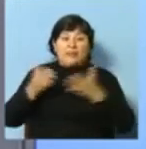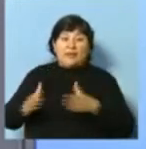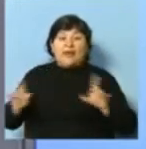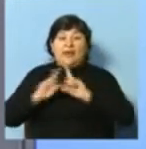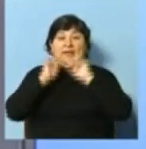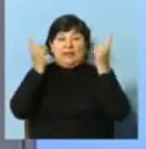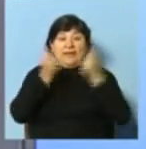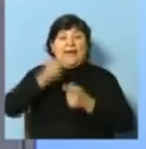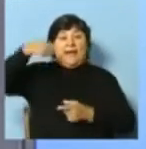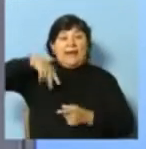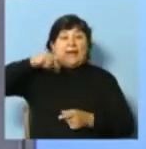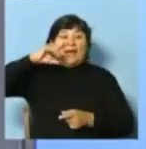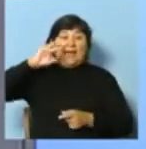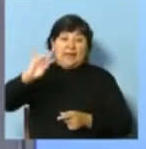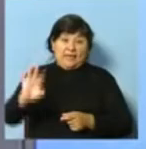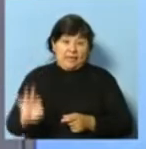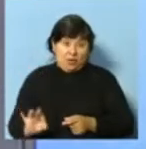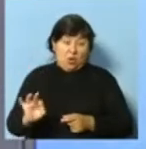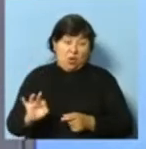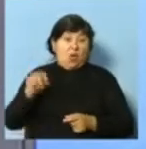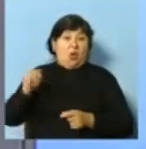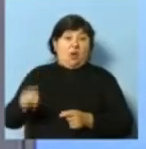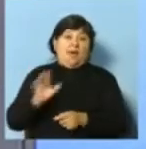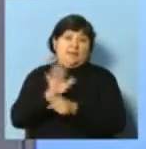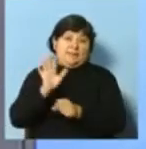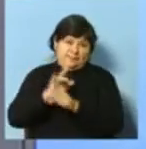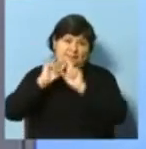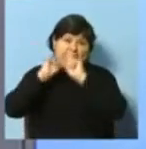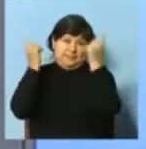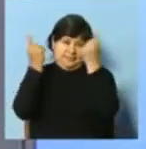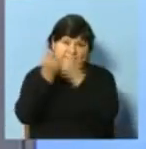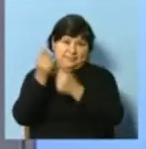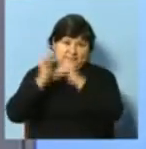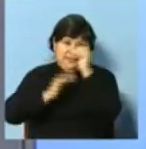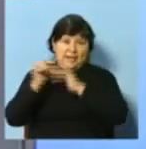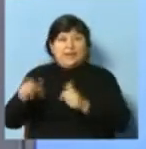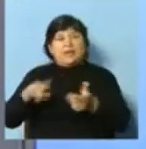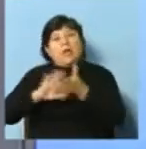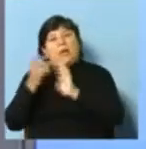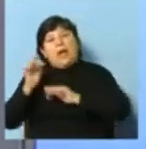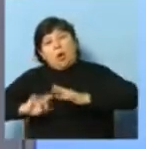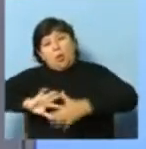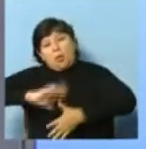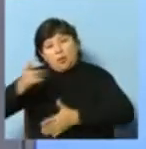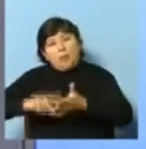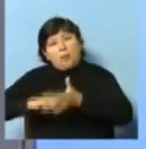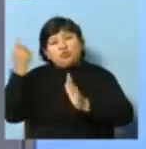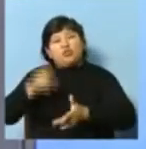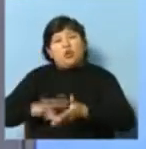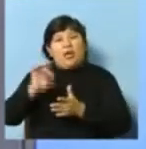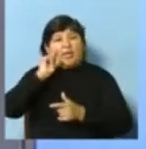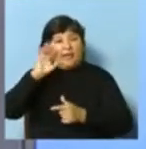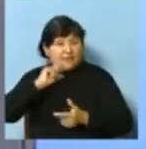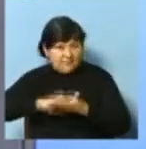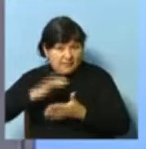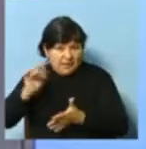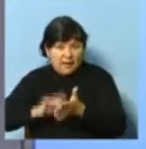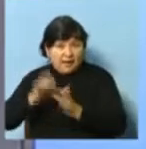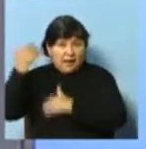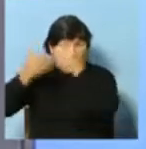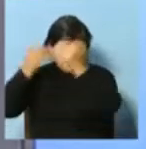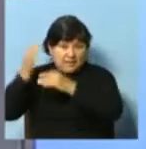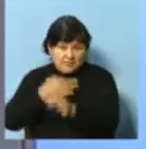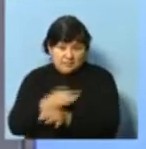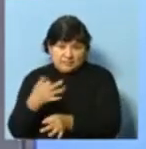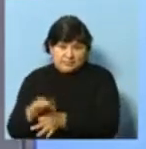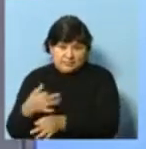belgrano que hay otro otro edificio también que contiene puntos digitales centros de capacitación a mucha la gente